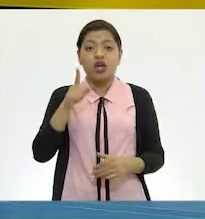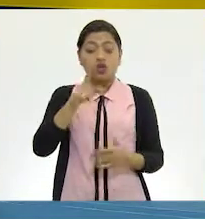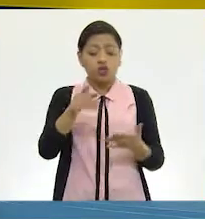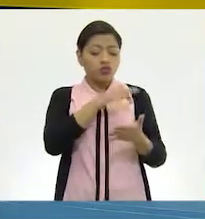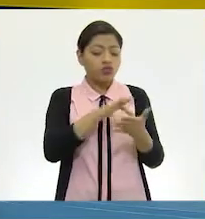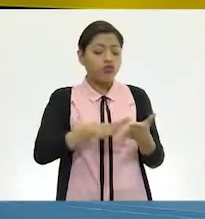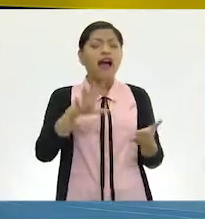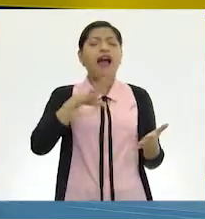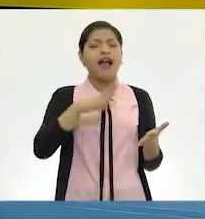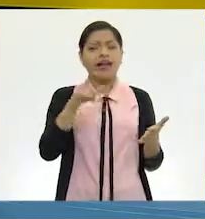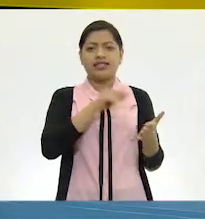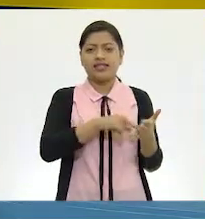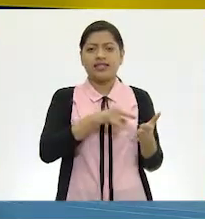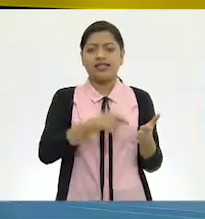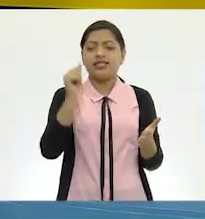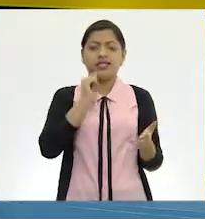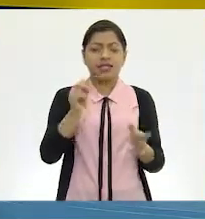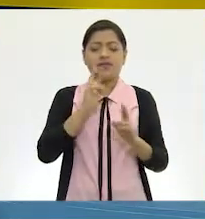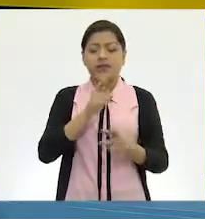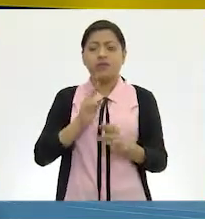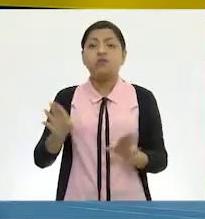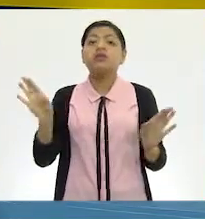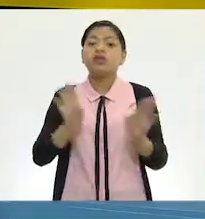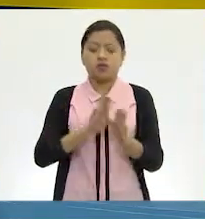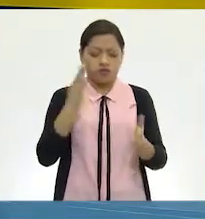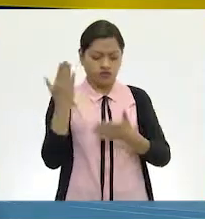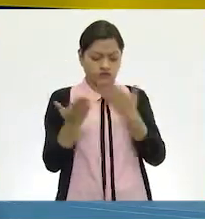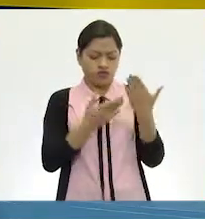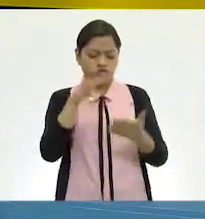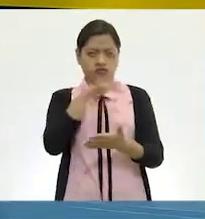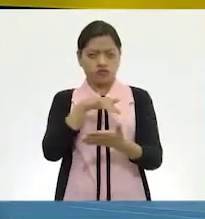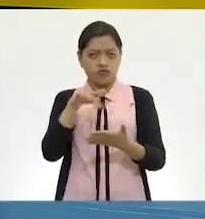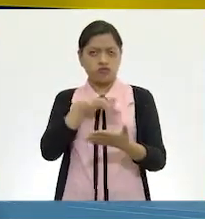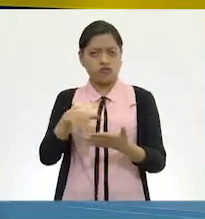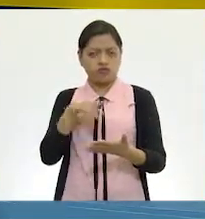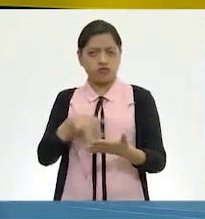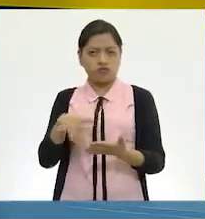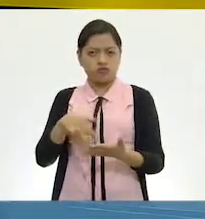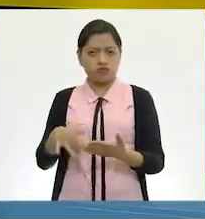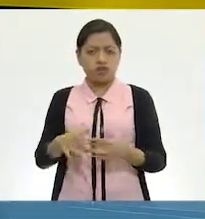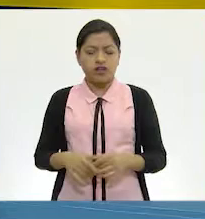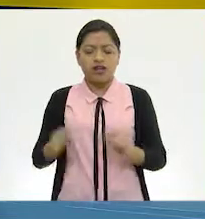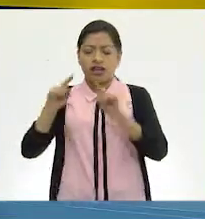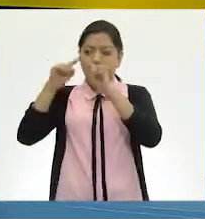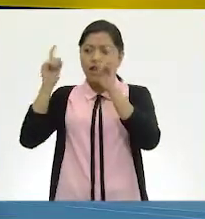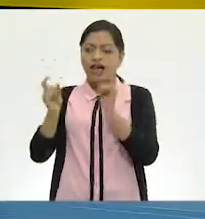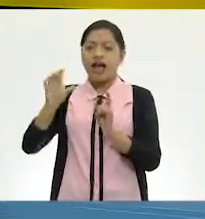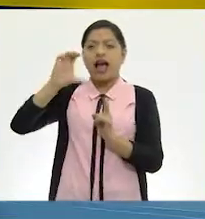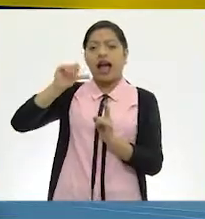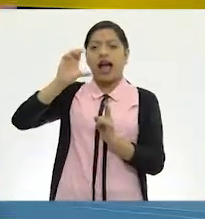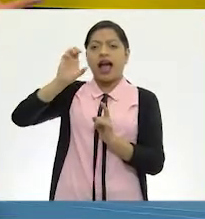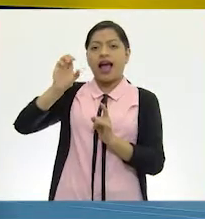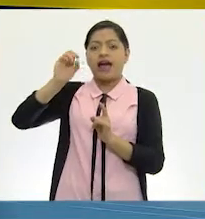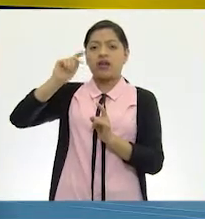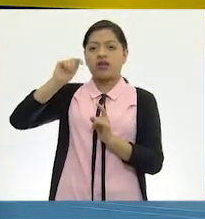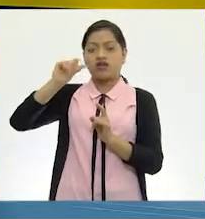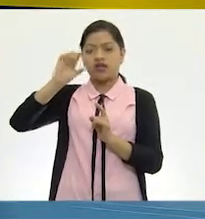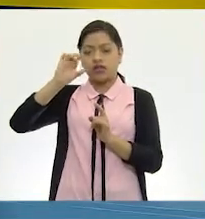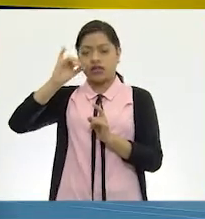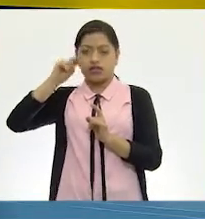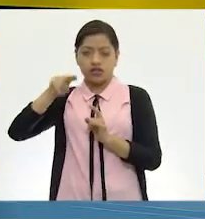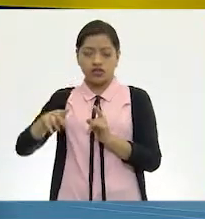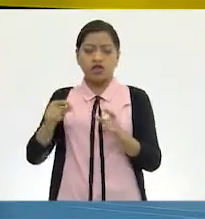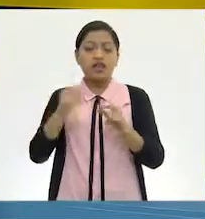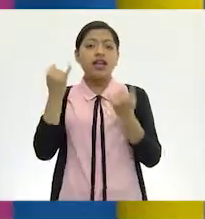todas las respuestas. ¿Cómo? Pues estudiando muy bien lo que está en las acotaciones y en los diálogos, que ya lo hemos visto,